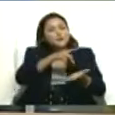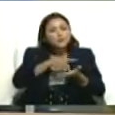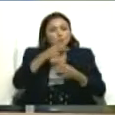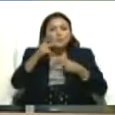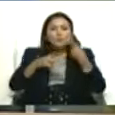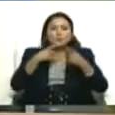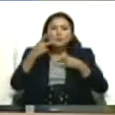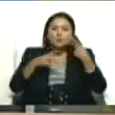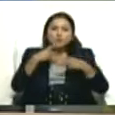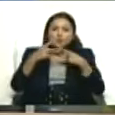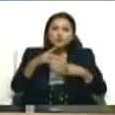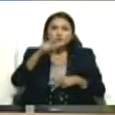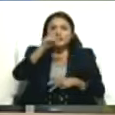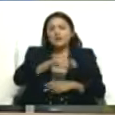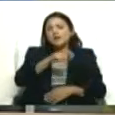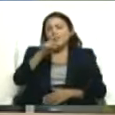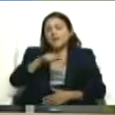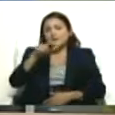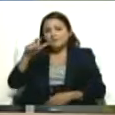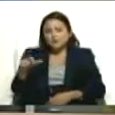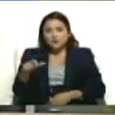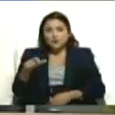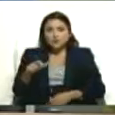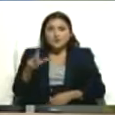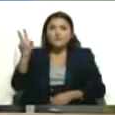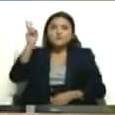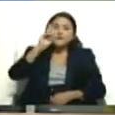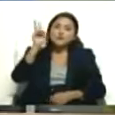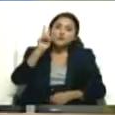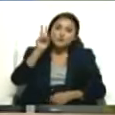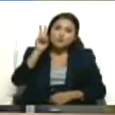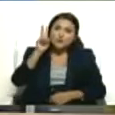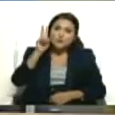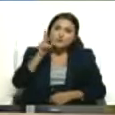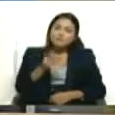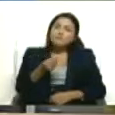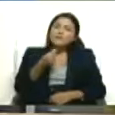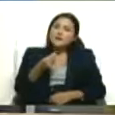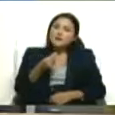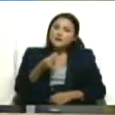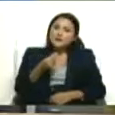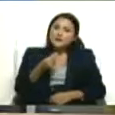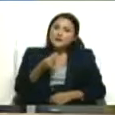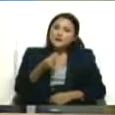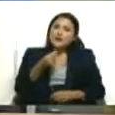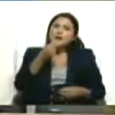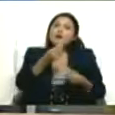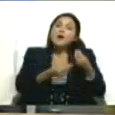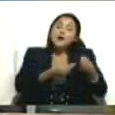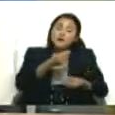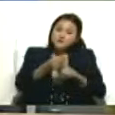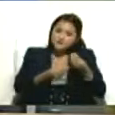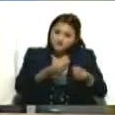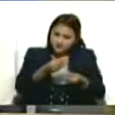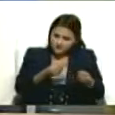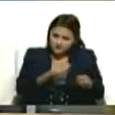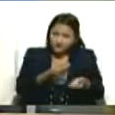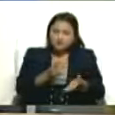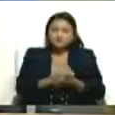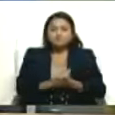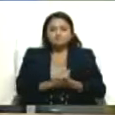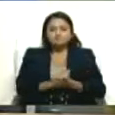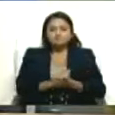política de los ciudadanos y ciudadanas venezolanos a los fines de realizar el referéndum